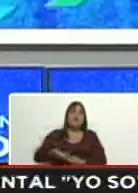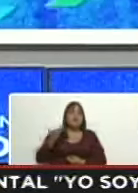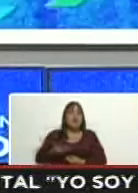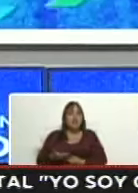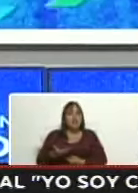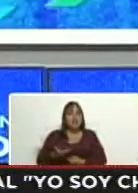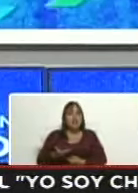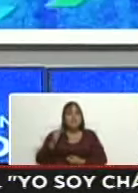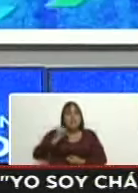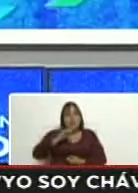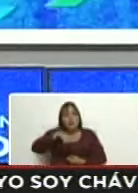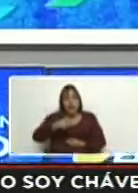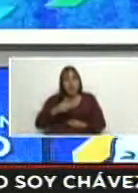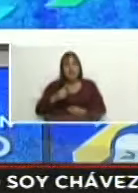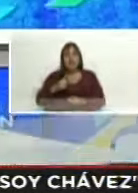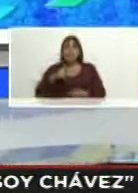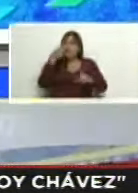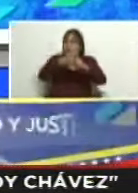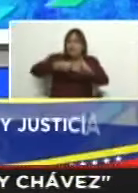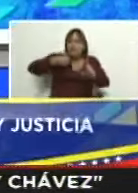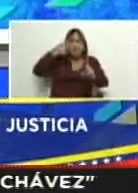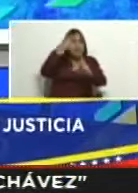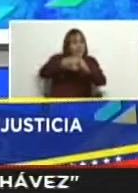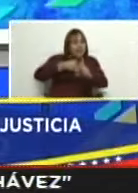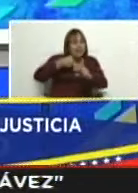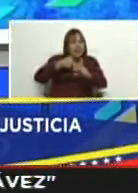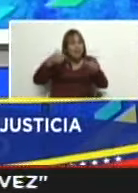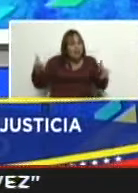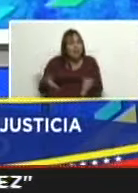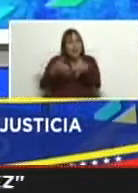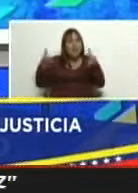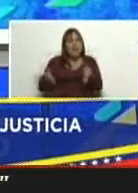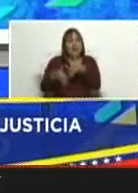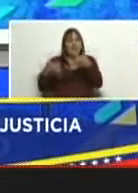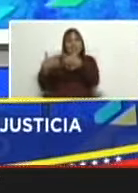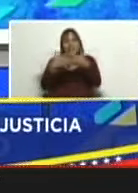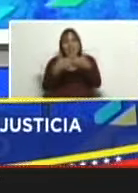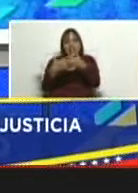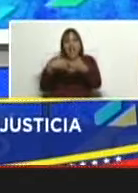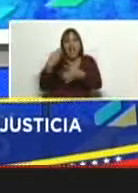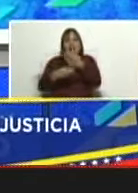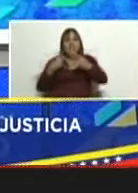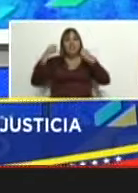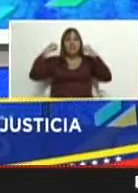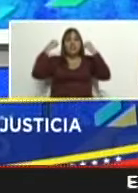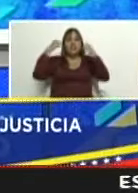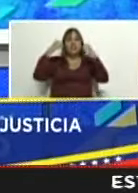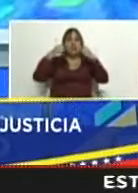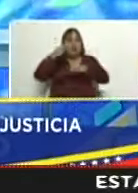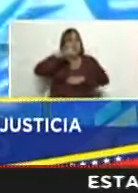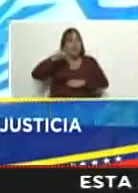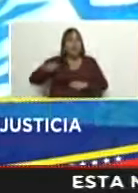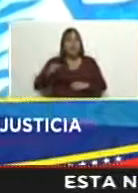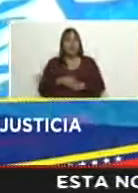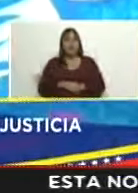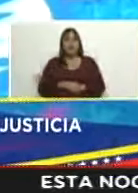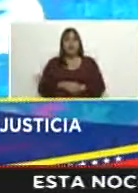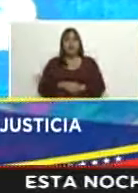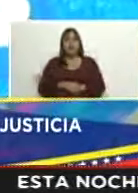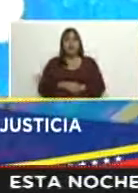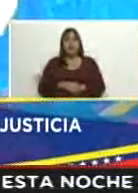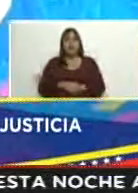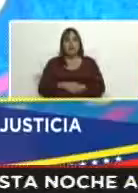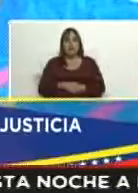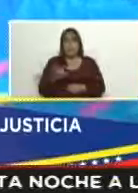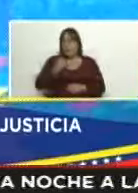la pena luchar, luchar, batallar y construir victorias para el pueblo en todos los frentes de